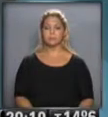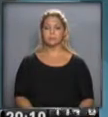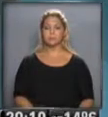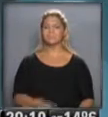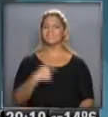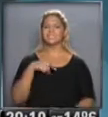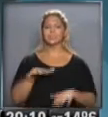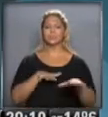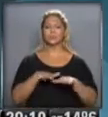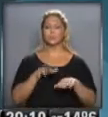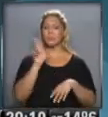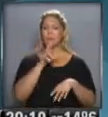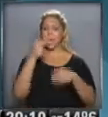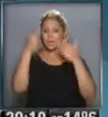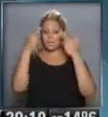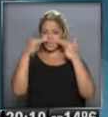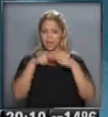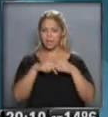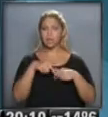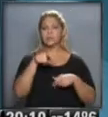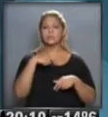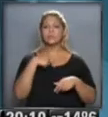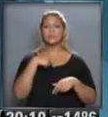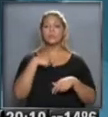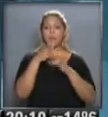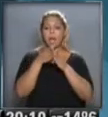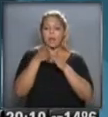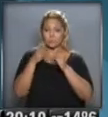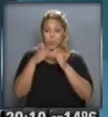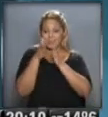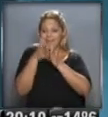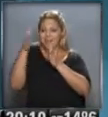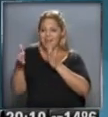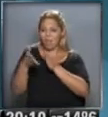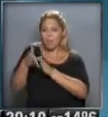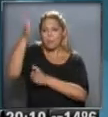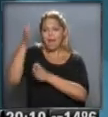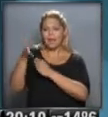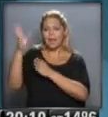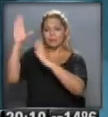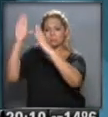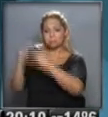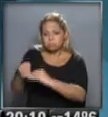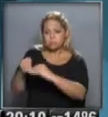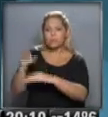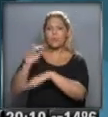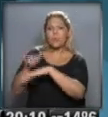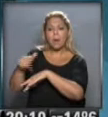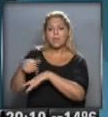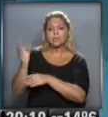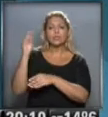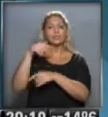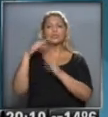El drama de una mujer ciega. Una medianera ubicada al lado de una obra en construcción cayó y le ocasionó graves daños